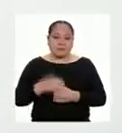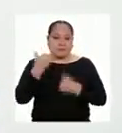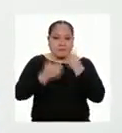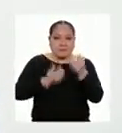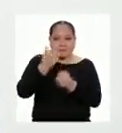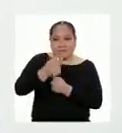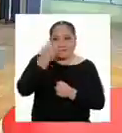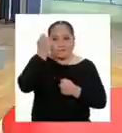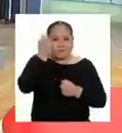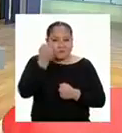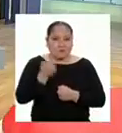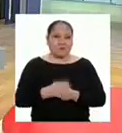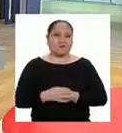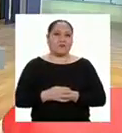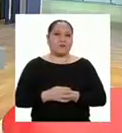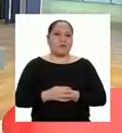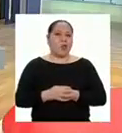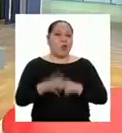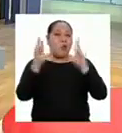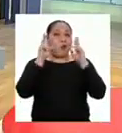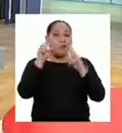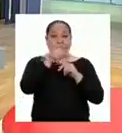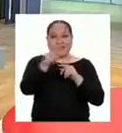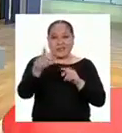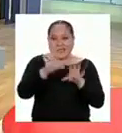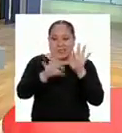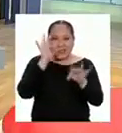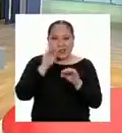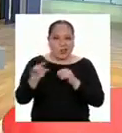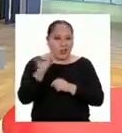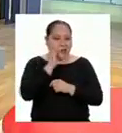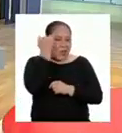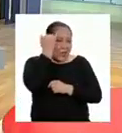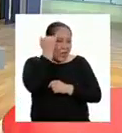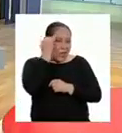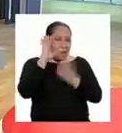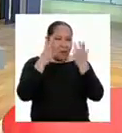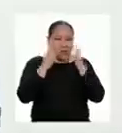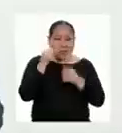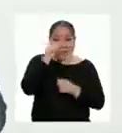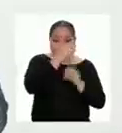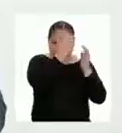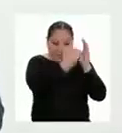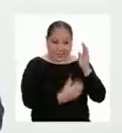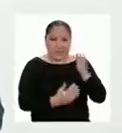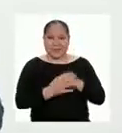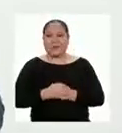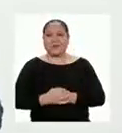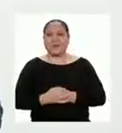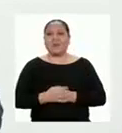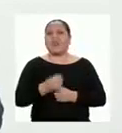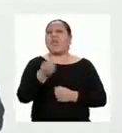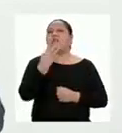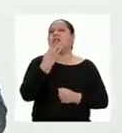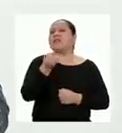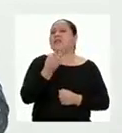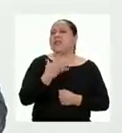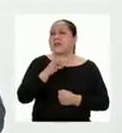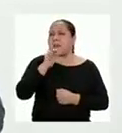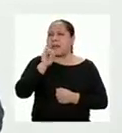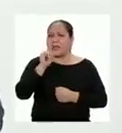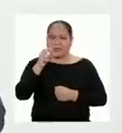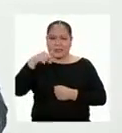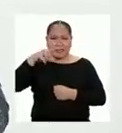proceso de comprensión. Espero que hayan encontrado ideas similares en el texto, chicas y chicos. Ahora dime, Yanira,